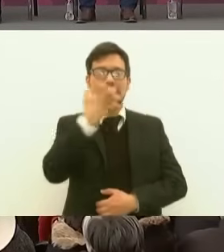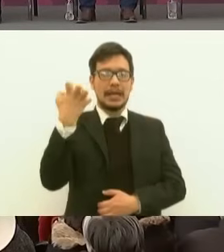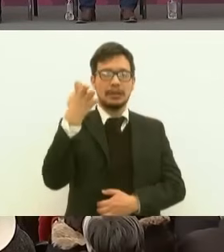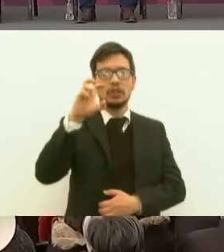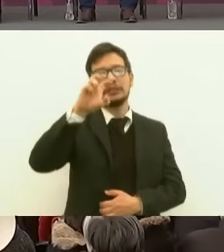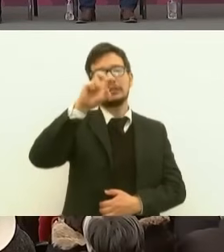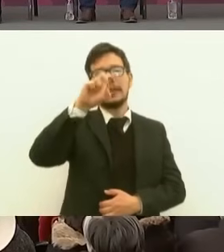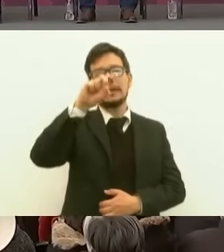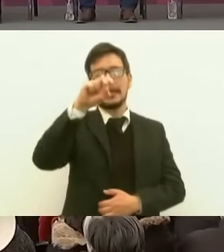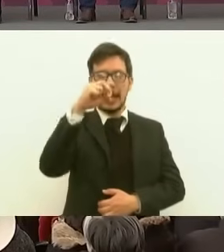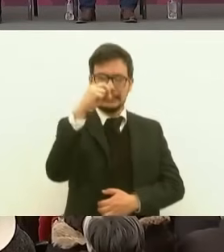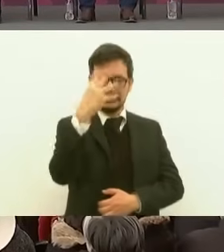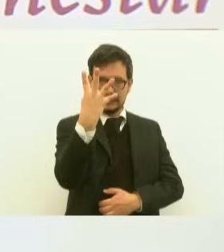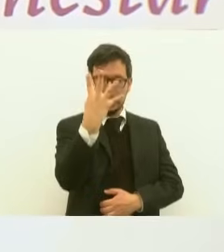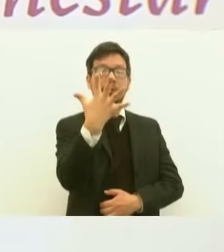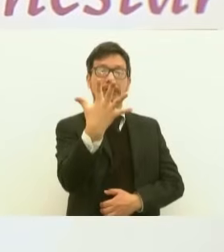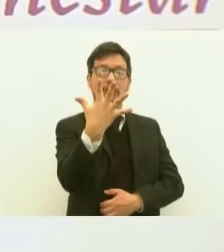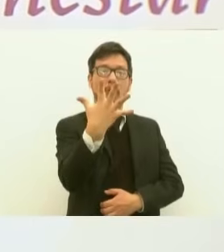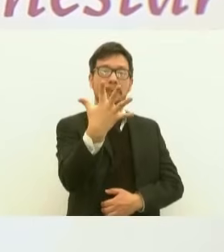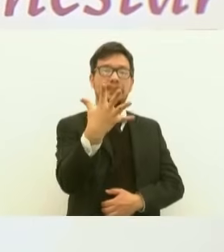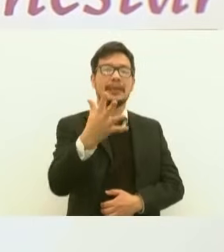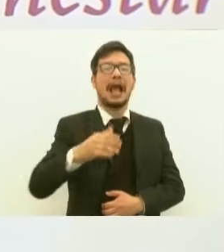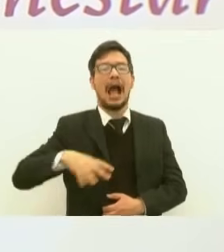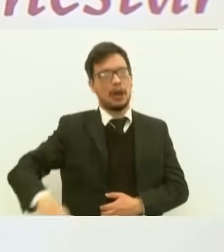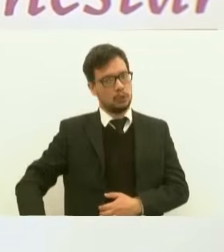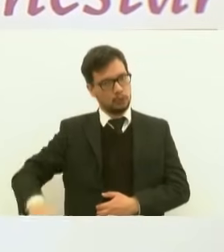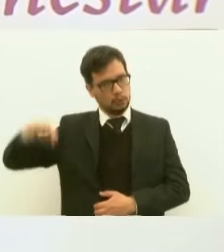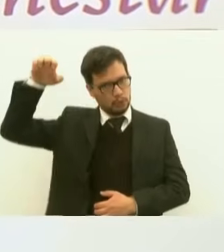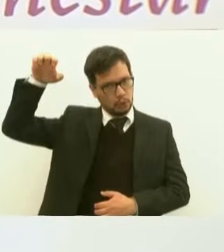169.535 adultos mayores,